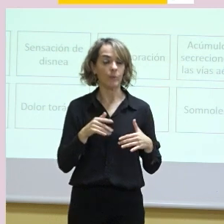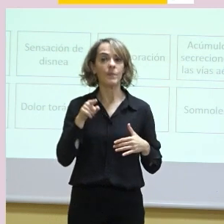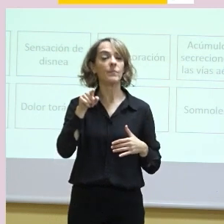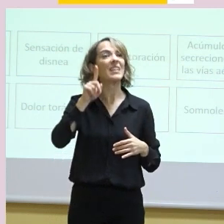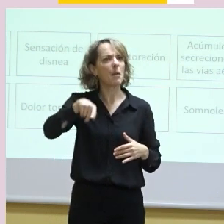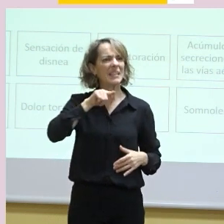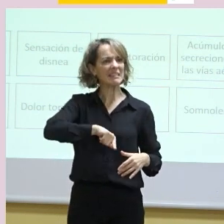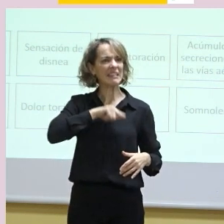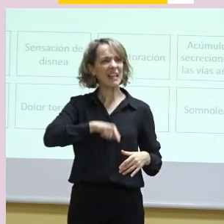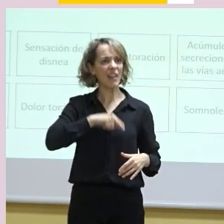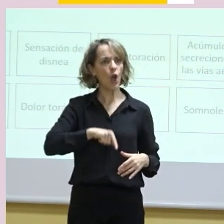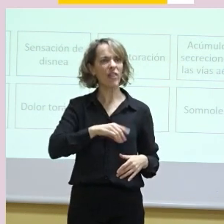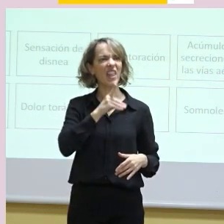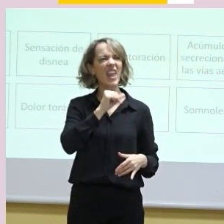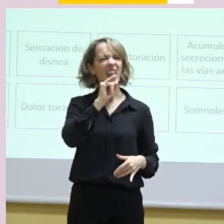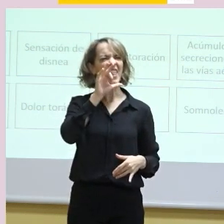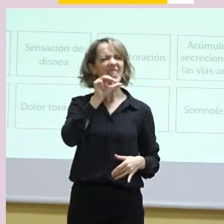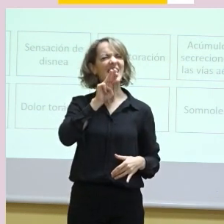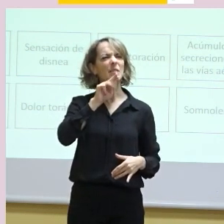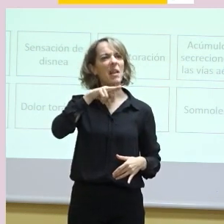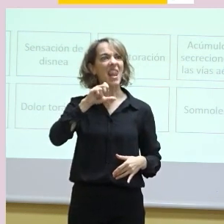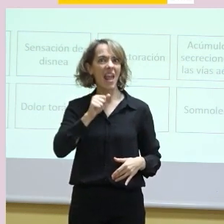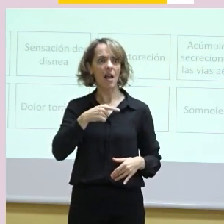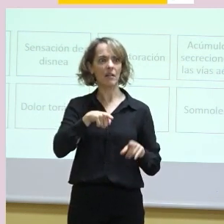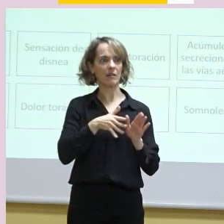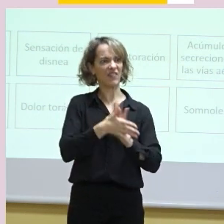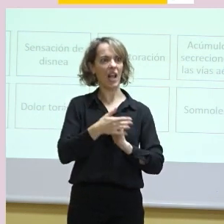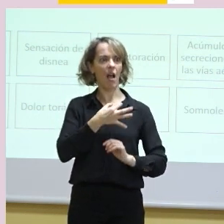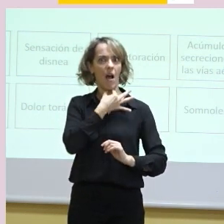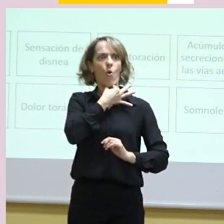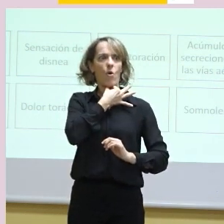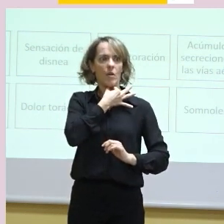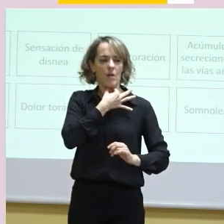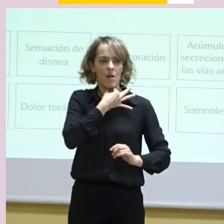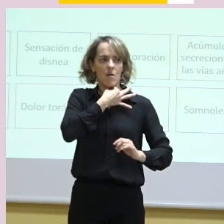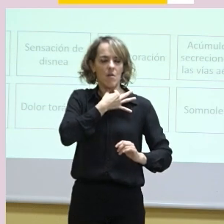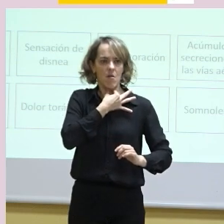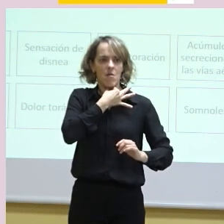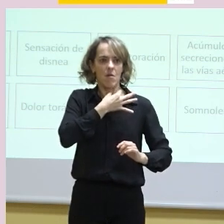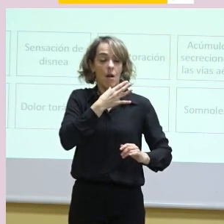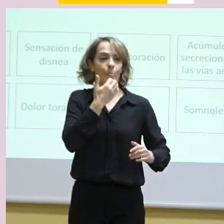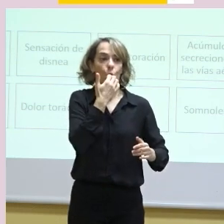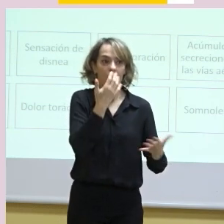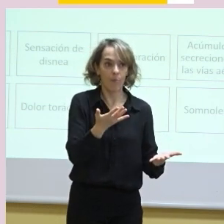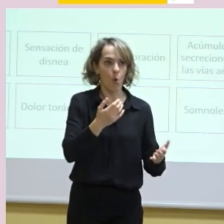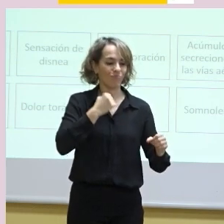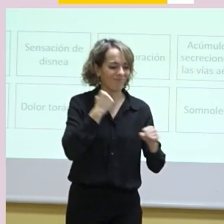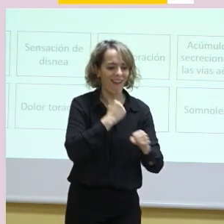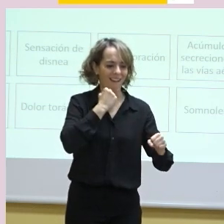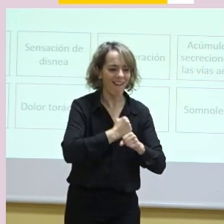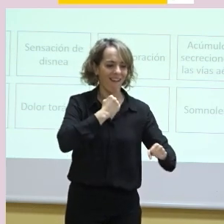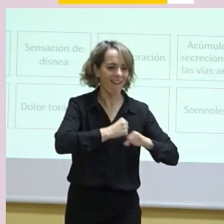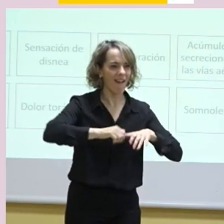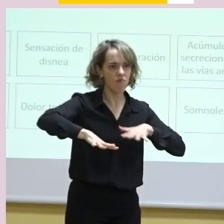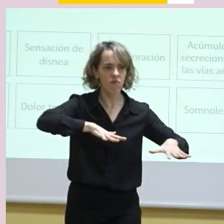tener sensación de disnea, esa sensación de ahogo que aparece ante una actividad que más o menos puede tener un